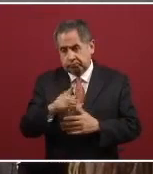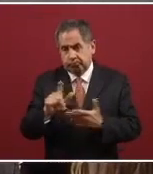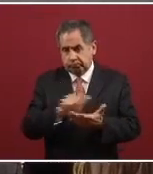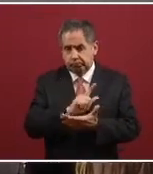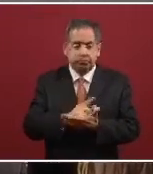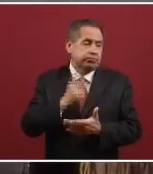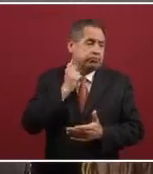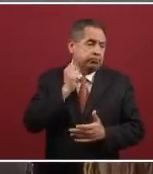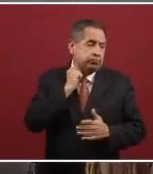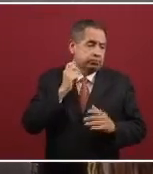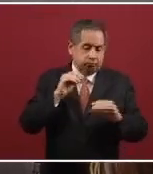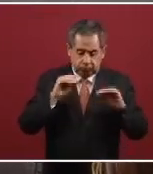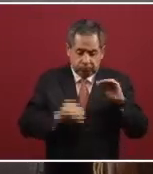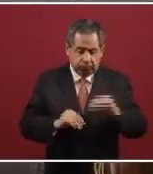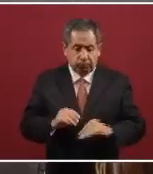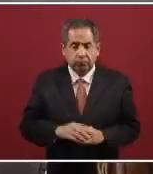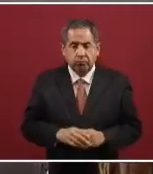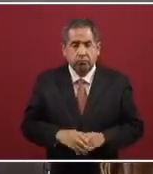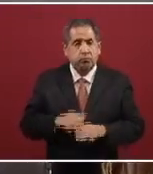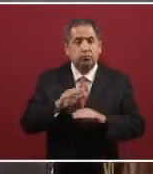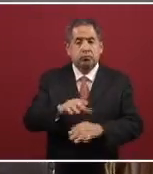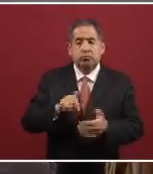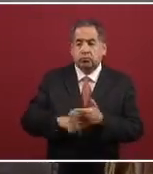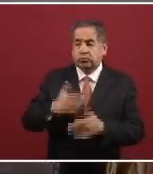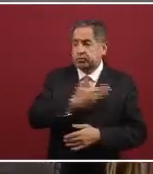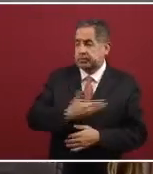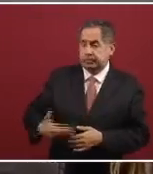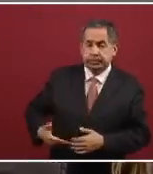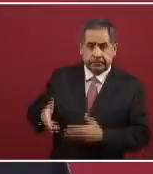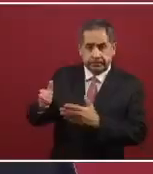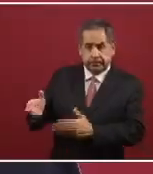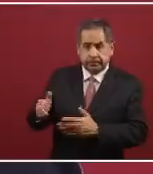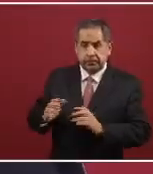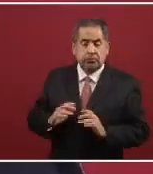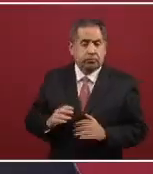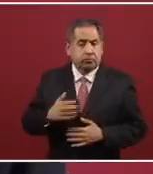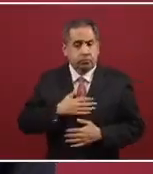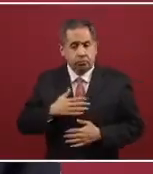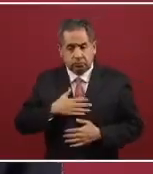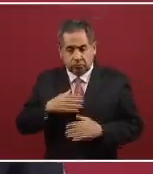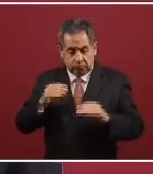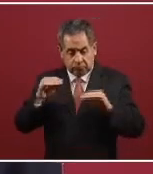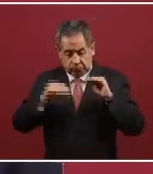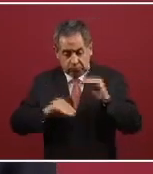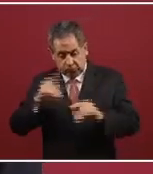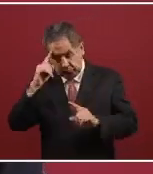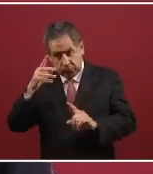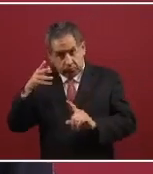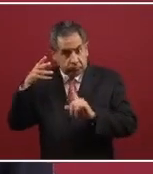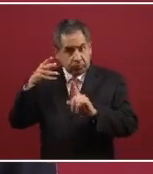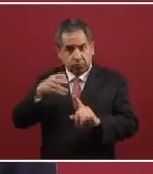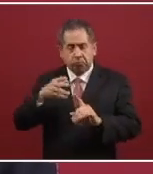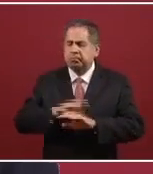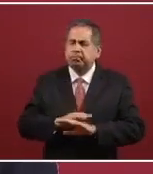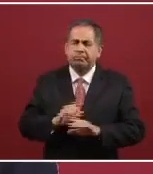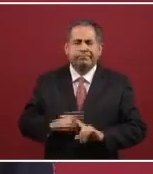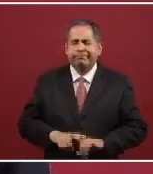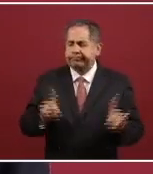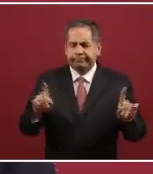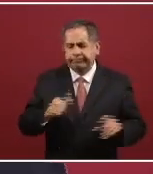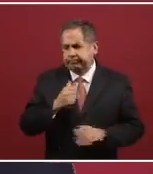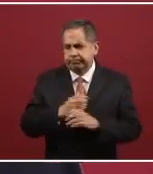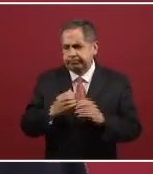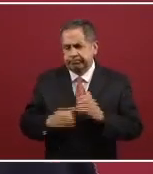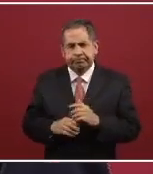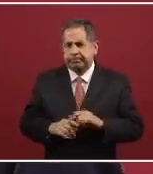legislativo. En lo que corresponde al Ejecutivo, nuestra agenda es otra